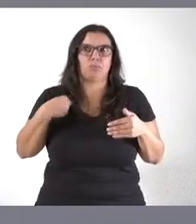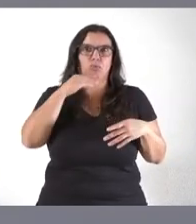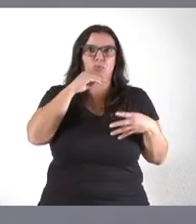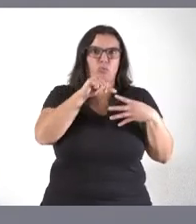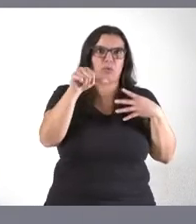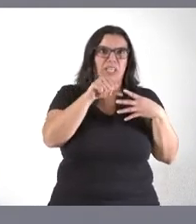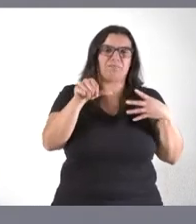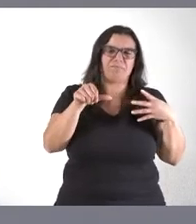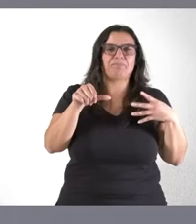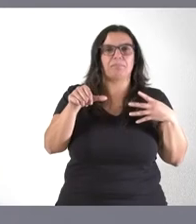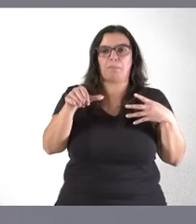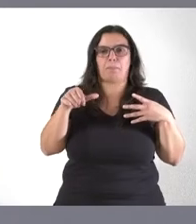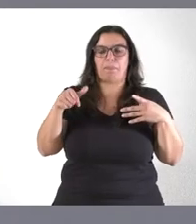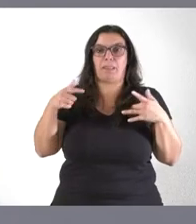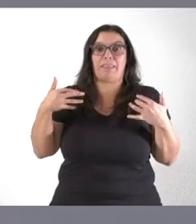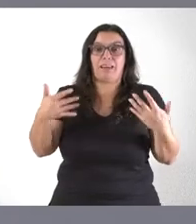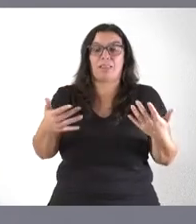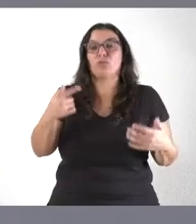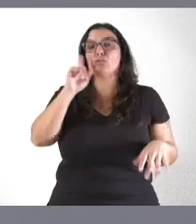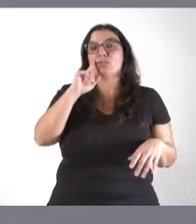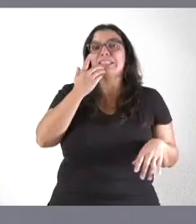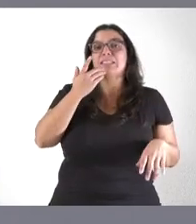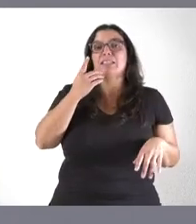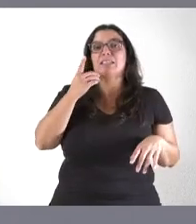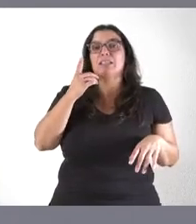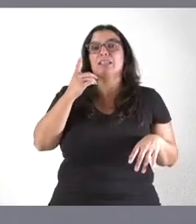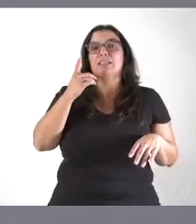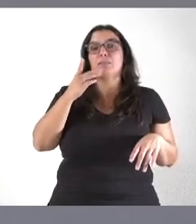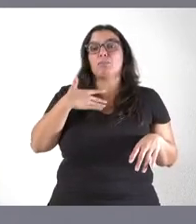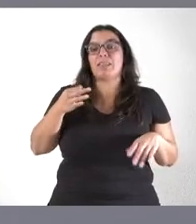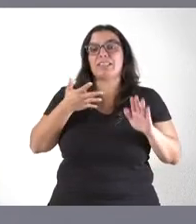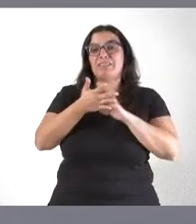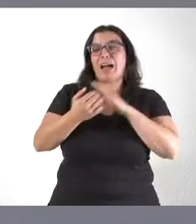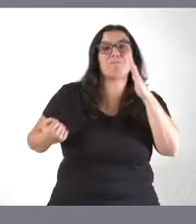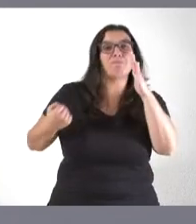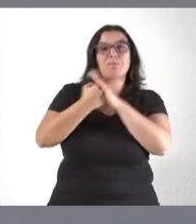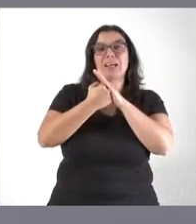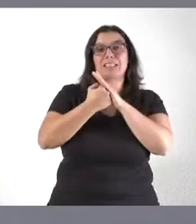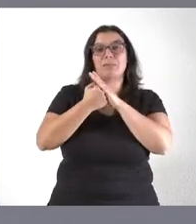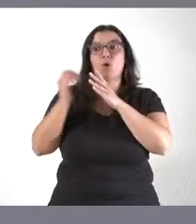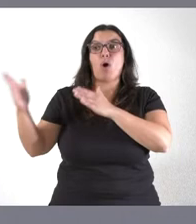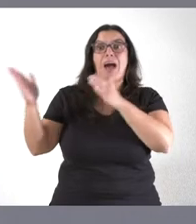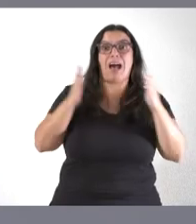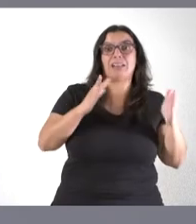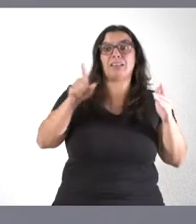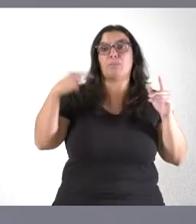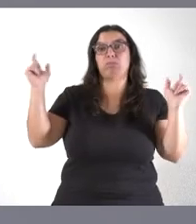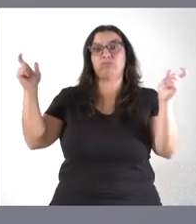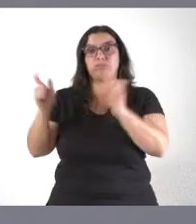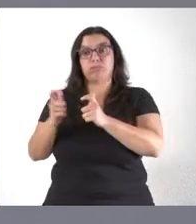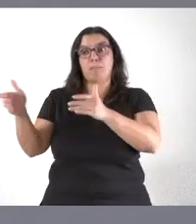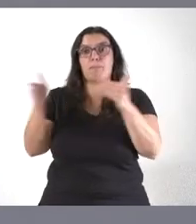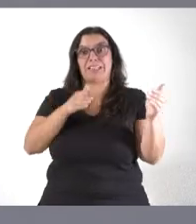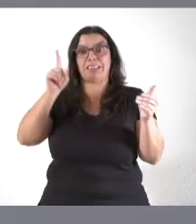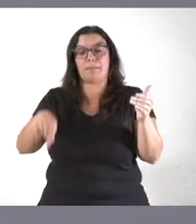y esto se ha celebrado no sabemos si esto tendrá como consecuencia alcanzar el pico antes y comenzar la bajada antes Lo cierto es que esto ha llevado